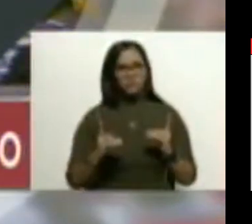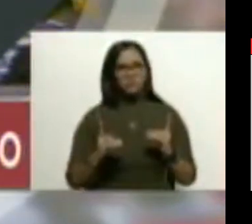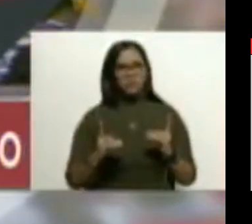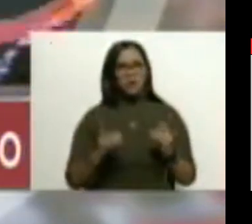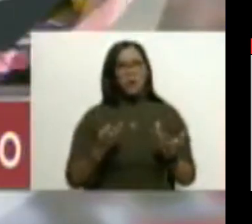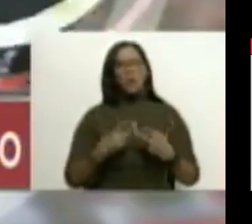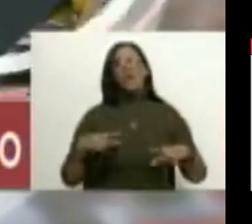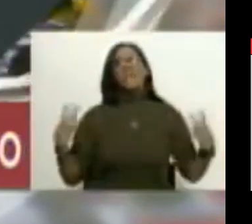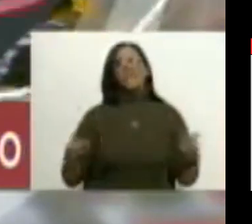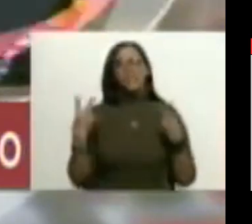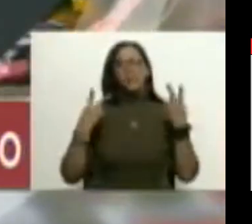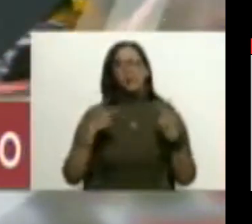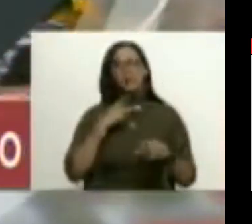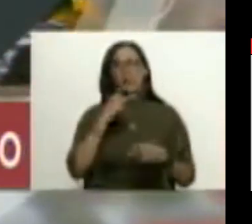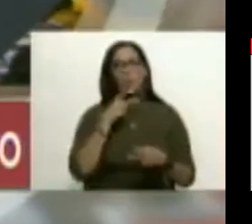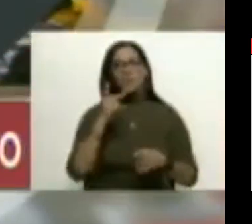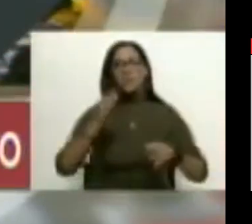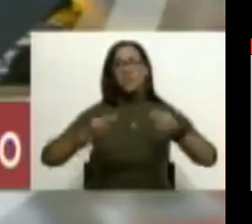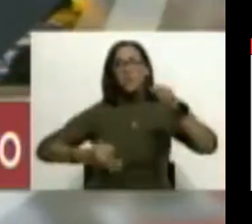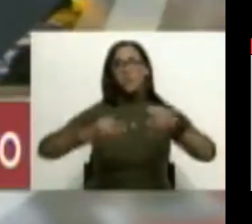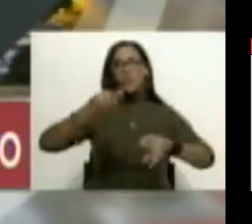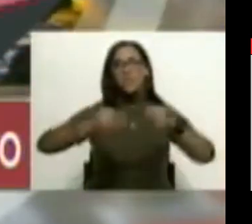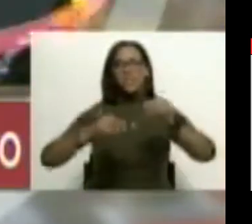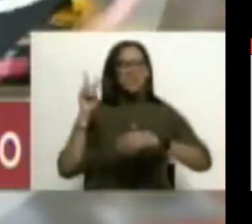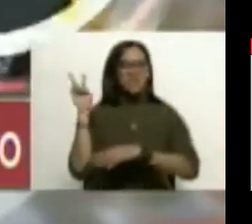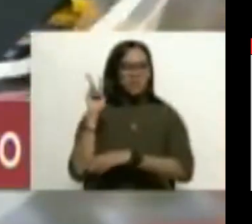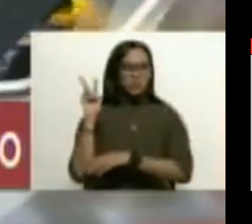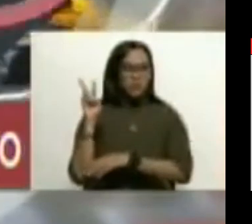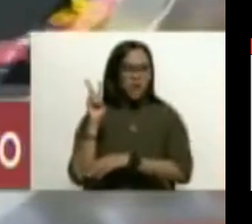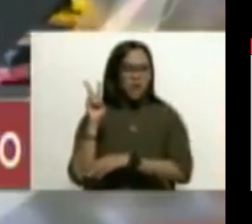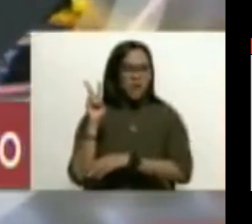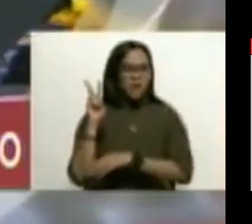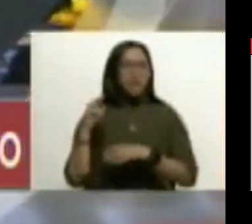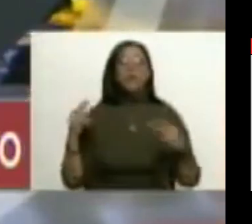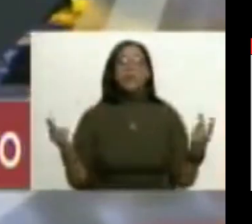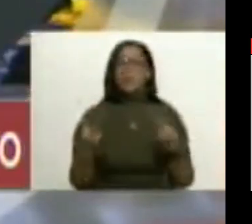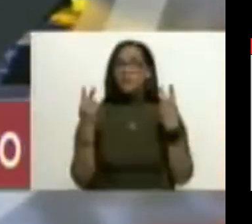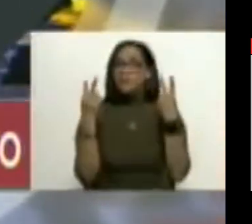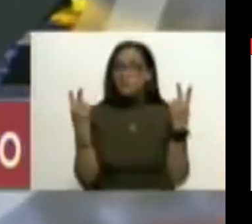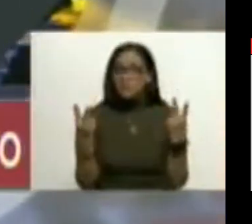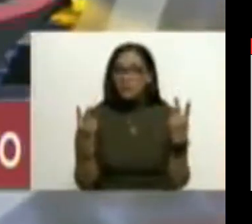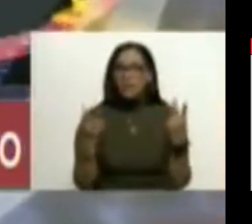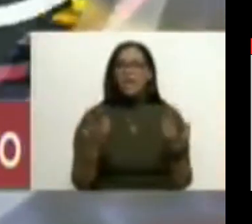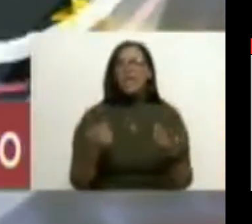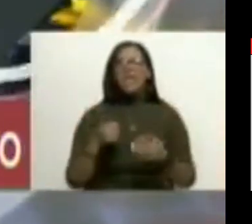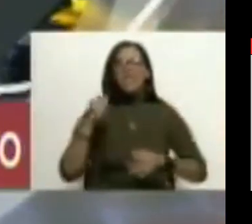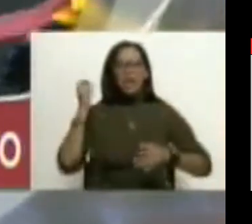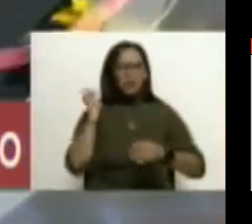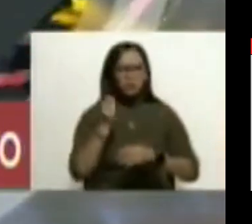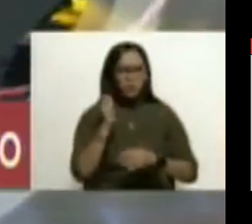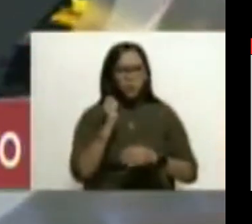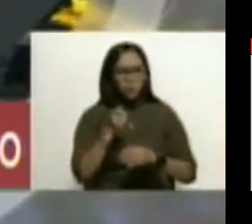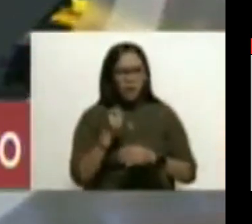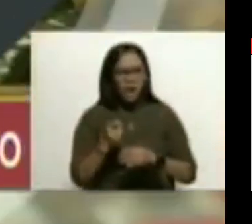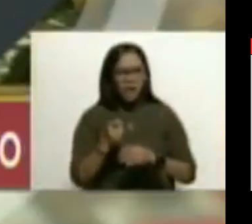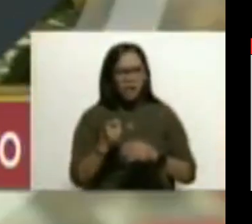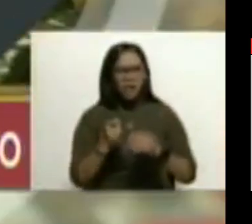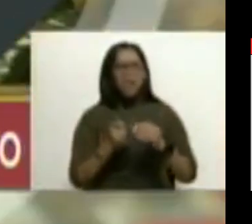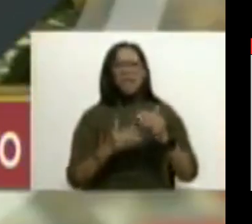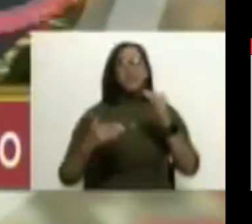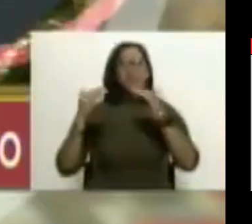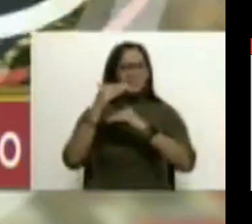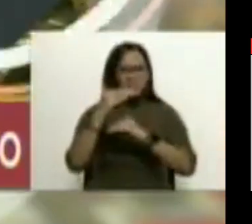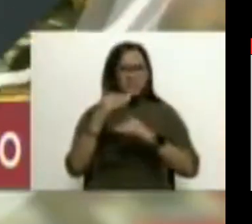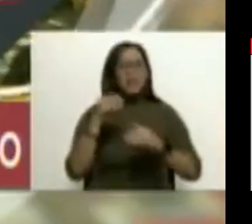victoria política y jurídica de Venezuela, porque hay varios juicios, y que un tribunal de Portugal diga que Venezuela tiene razón, que